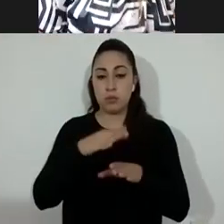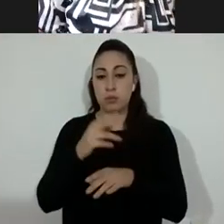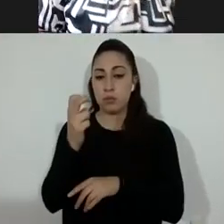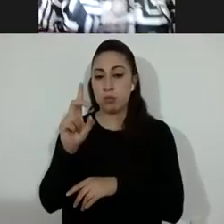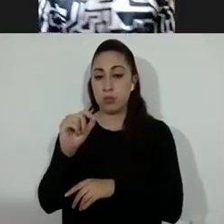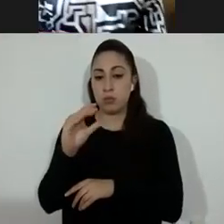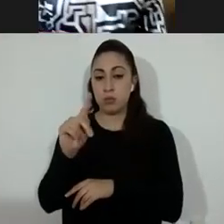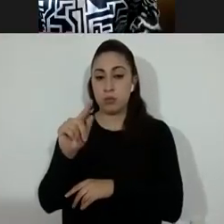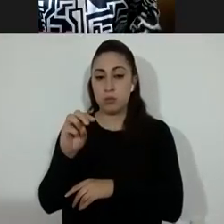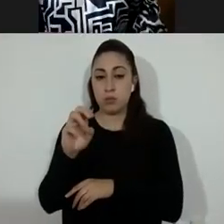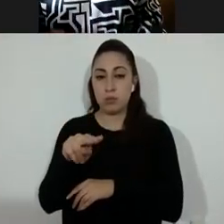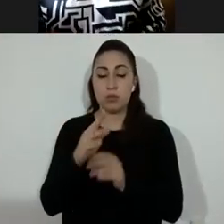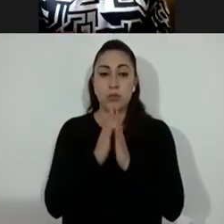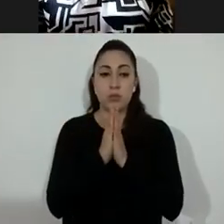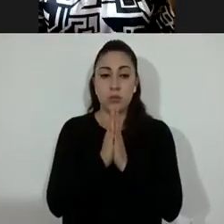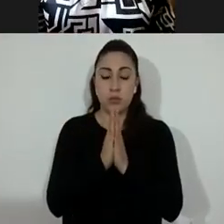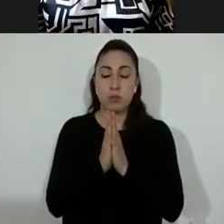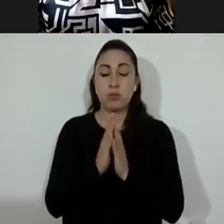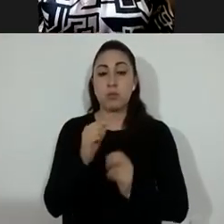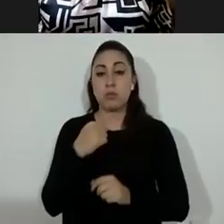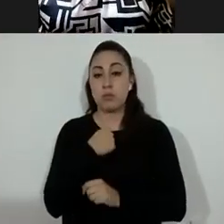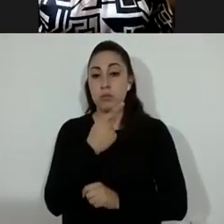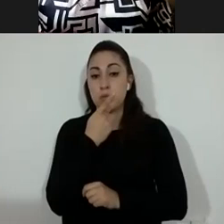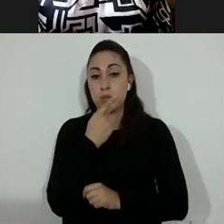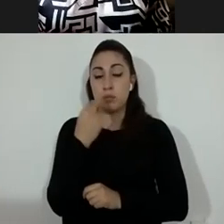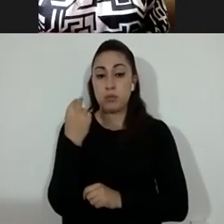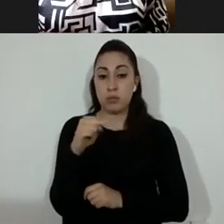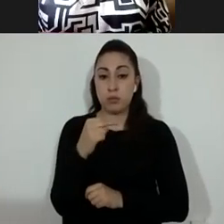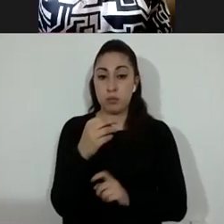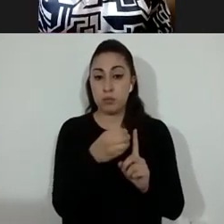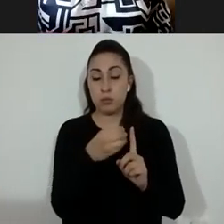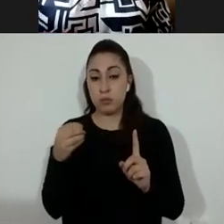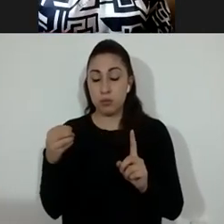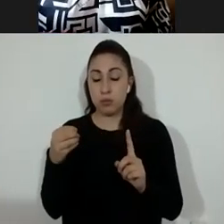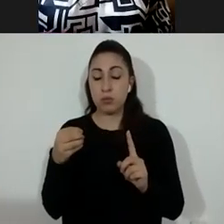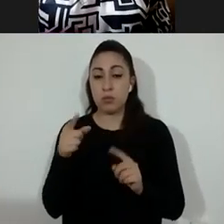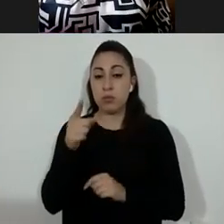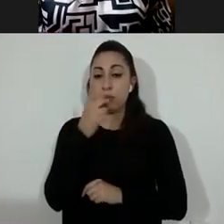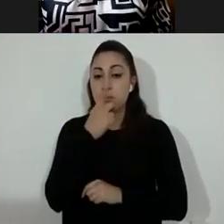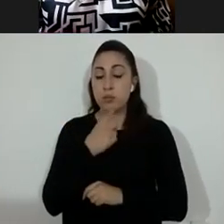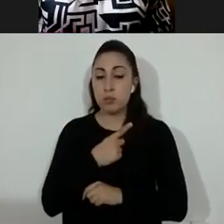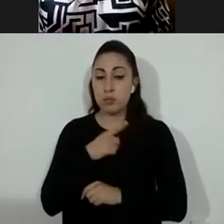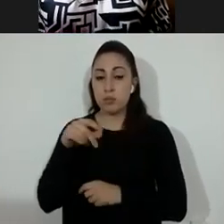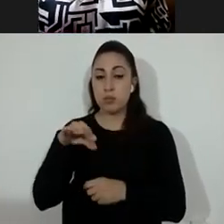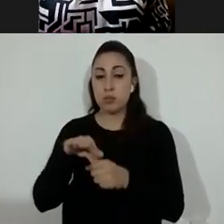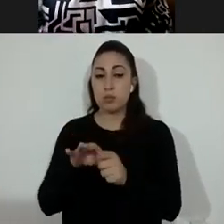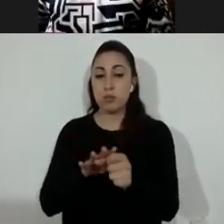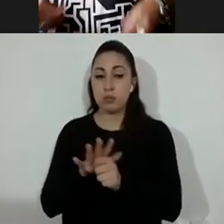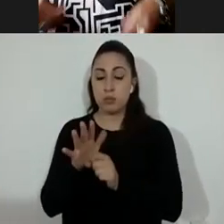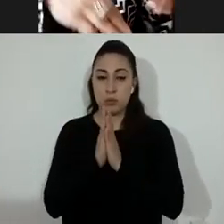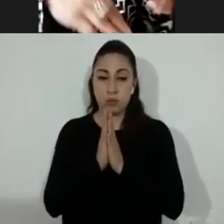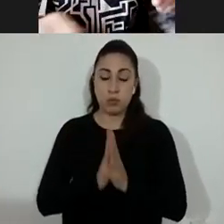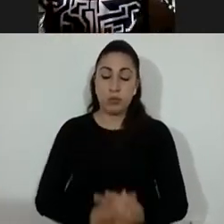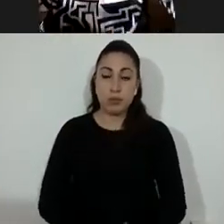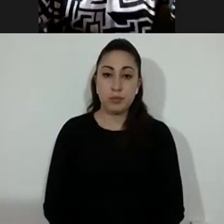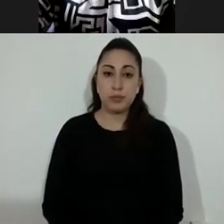dictamen, por lo que me permitiré pronunciar su nombre nuevamente y ustedes manifestarán el sentido de su